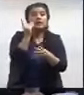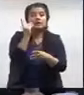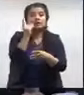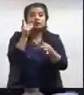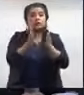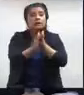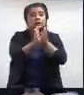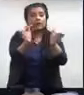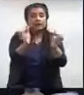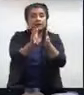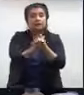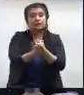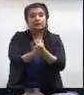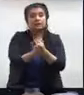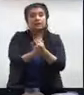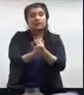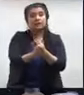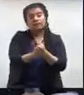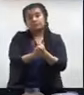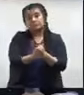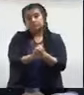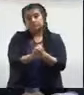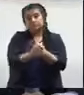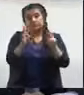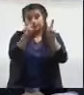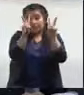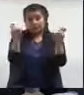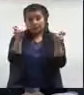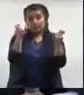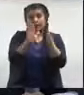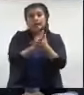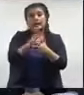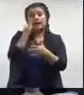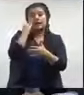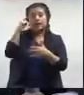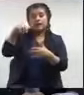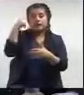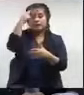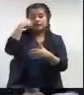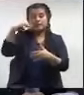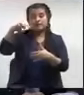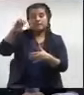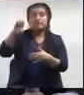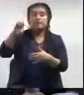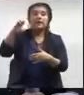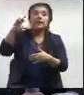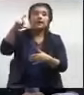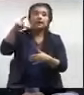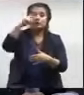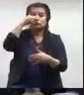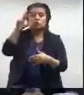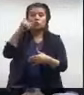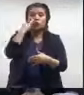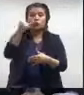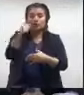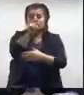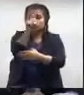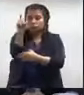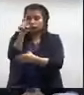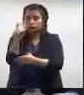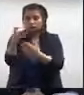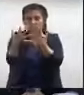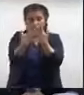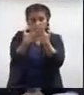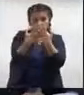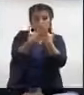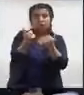General. Inspectoría General del Régimen Penitenciario. Está subordinada jerárquicamente a la